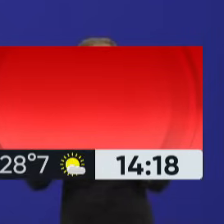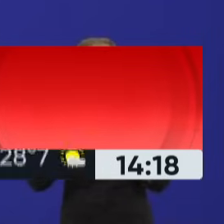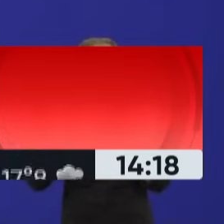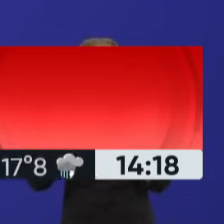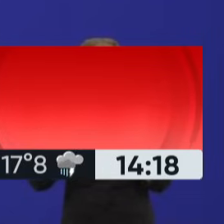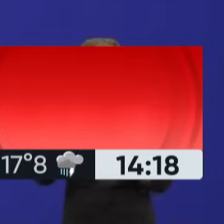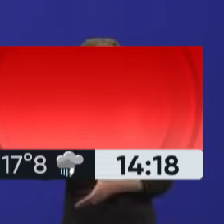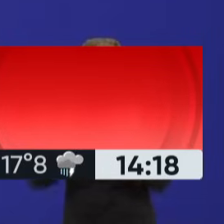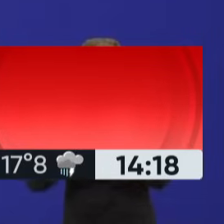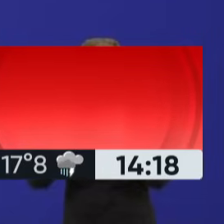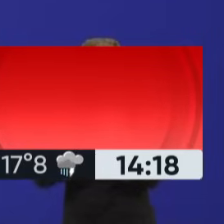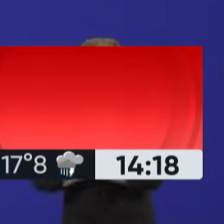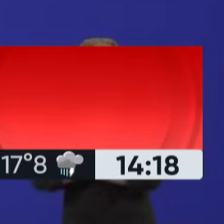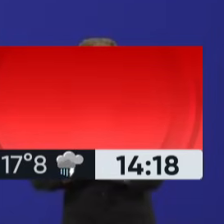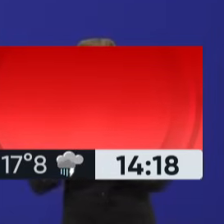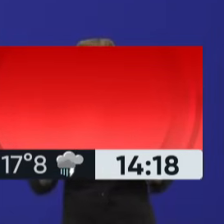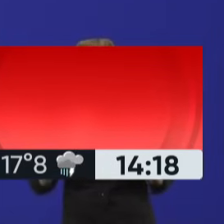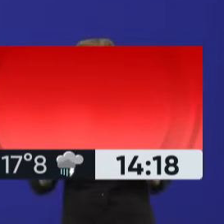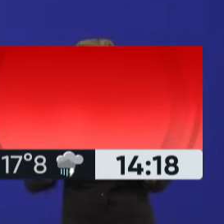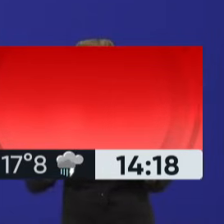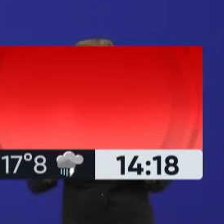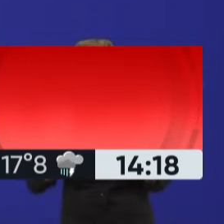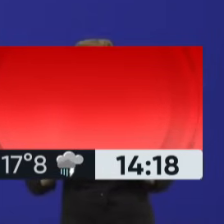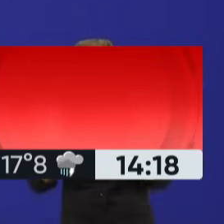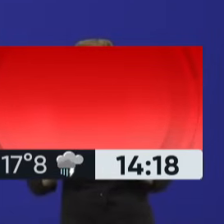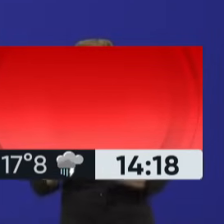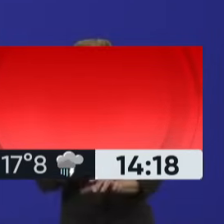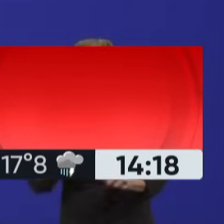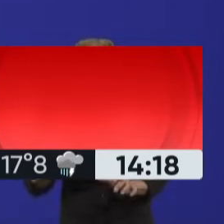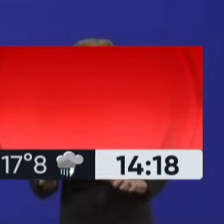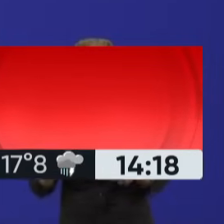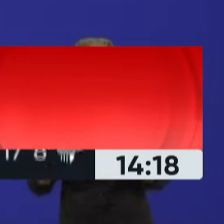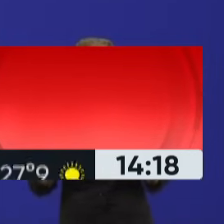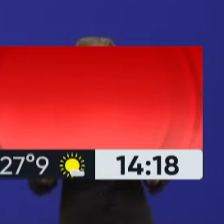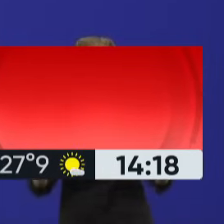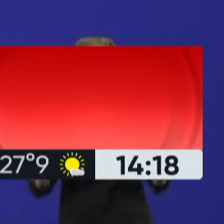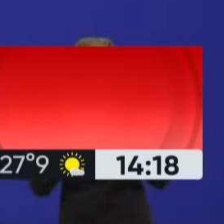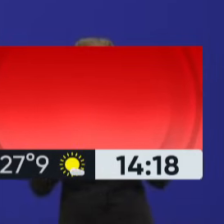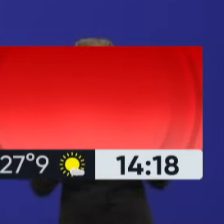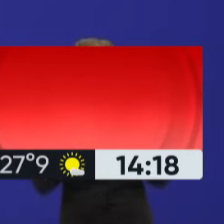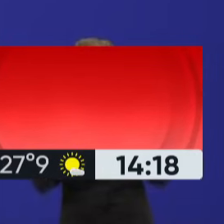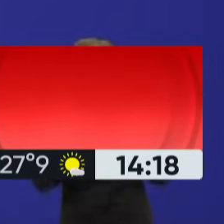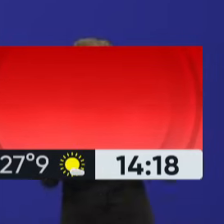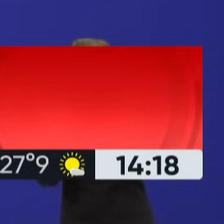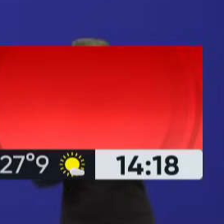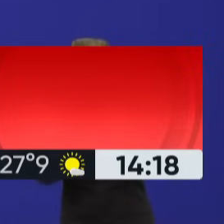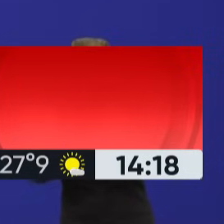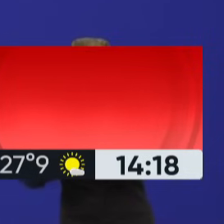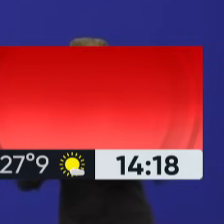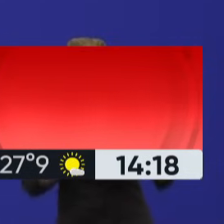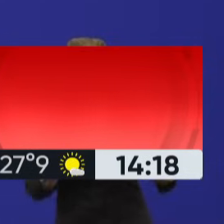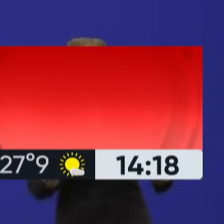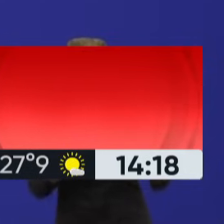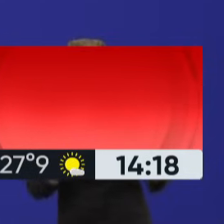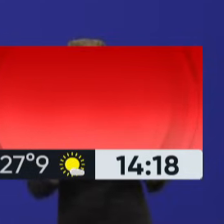también se hace muy difícil, porque parte del proceso implica comprender que aquellas cosas